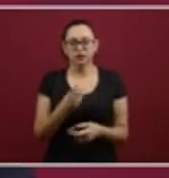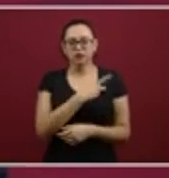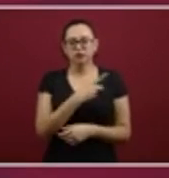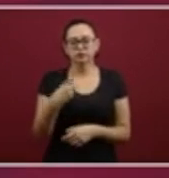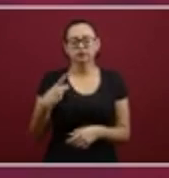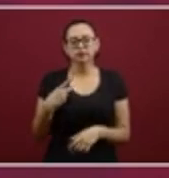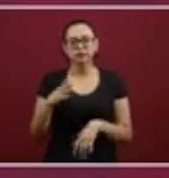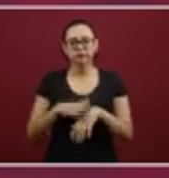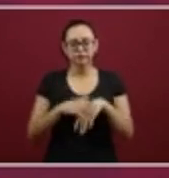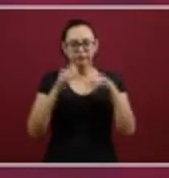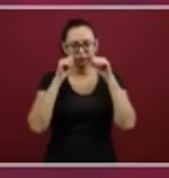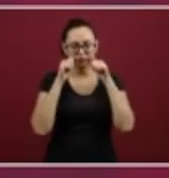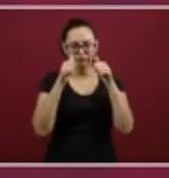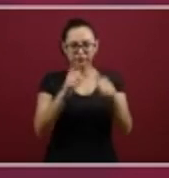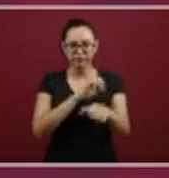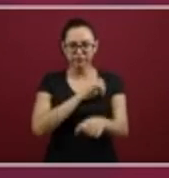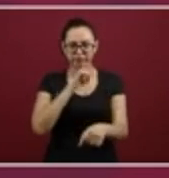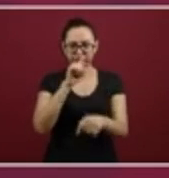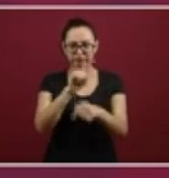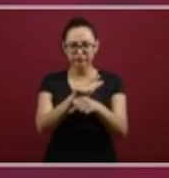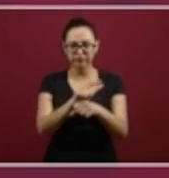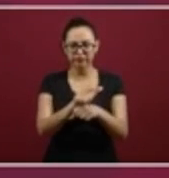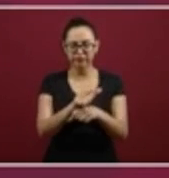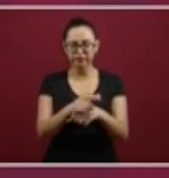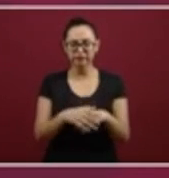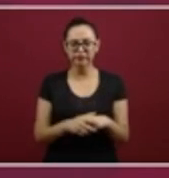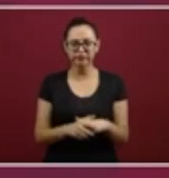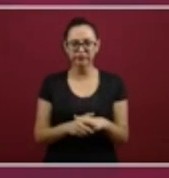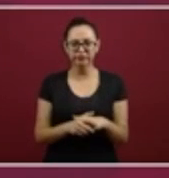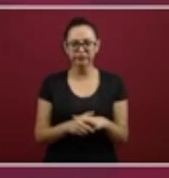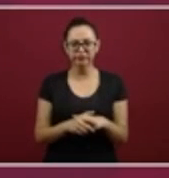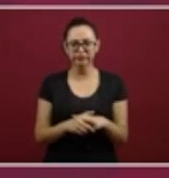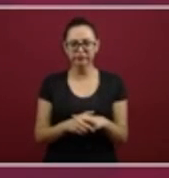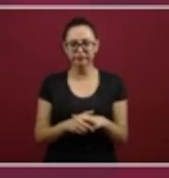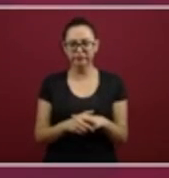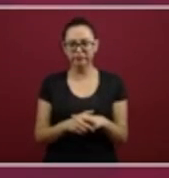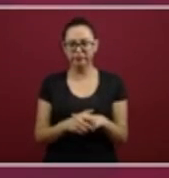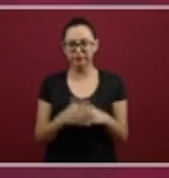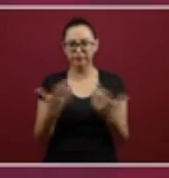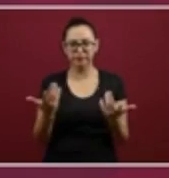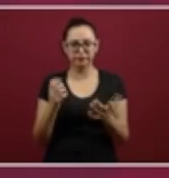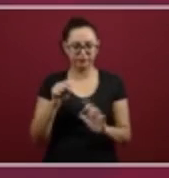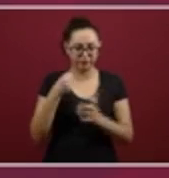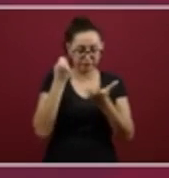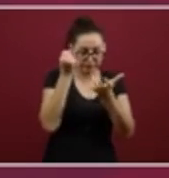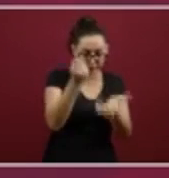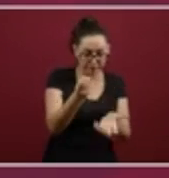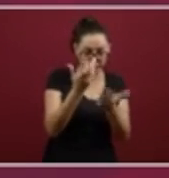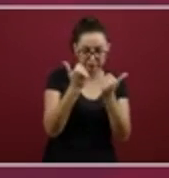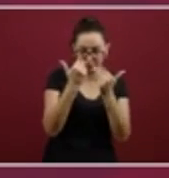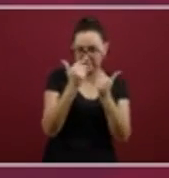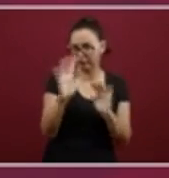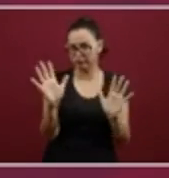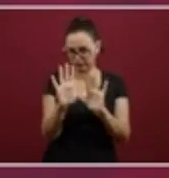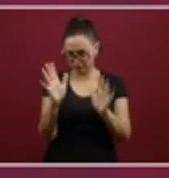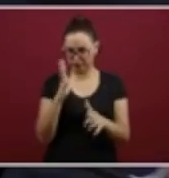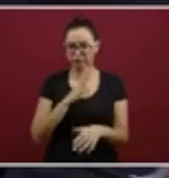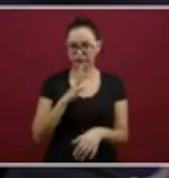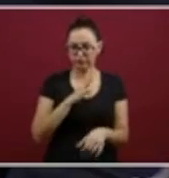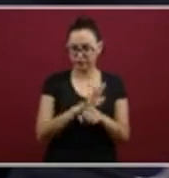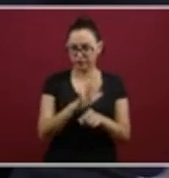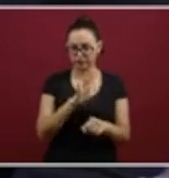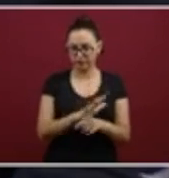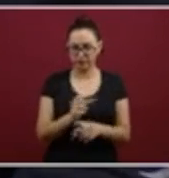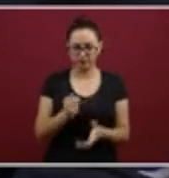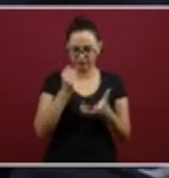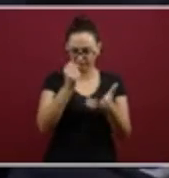atendidos de manera especial, que no les debe de faltar el presupuesto. Desde luego aquí está